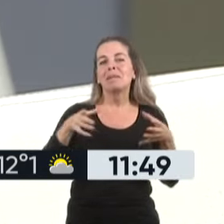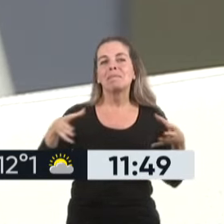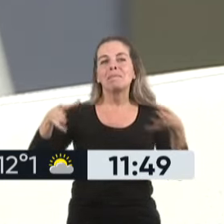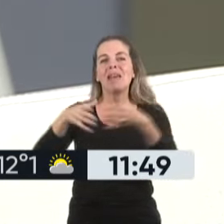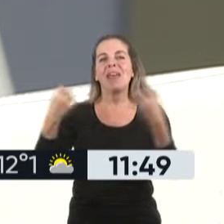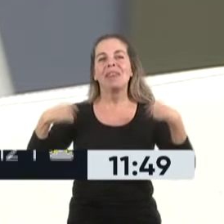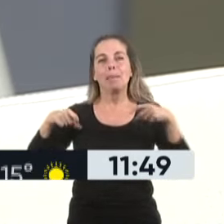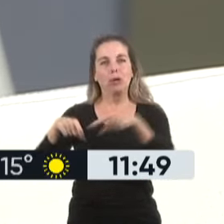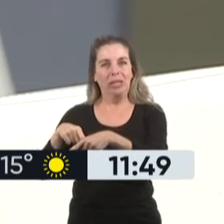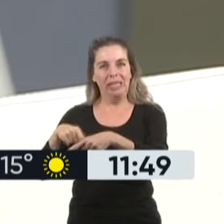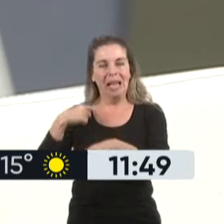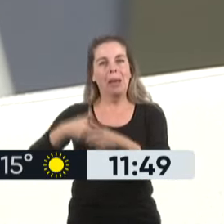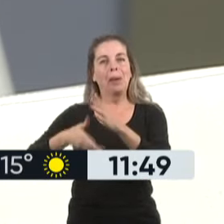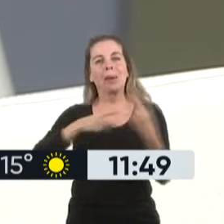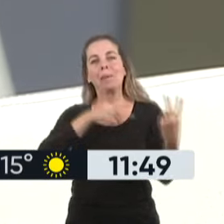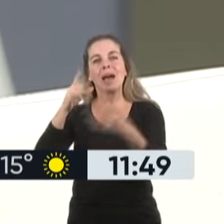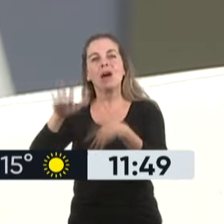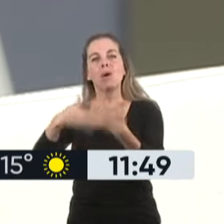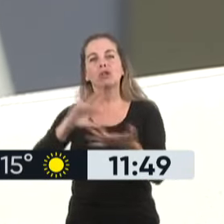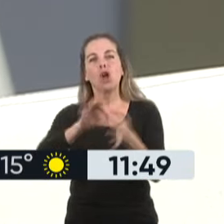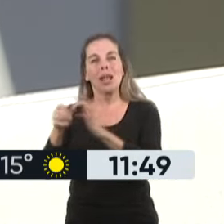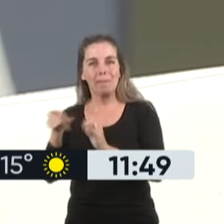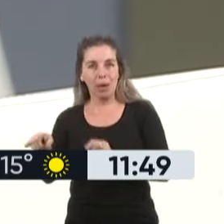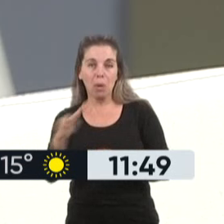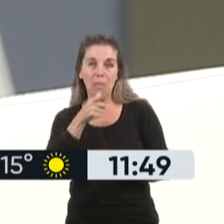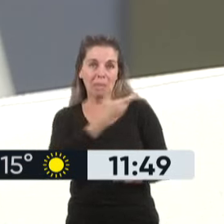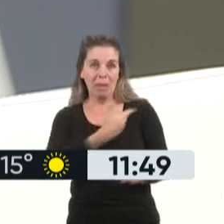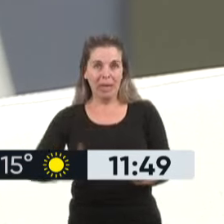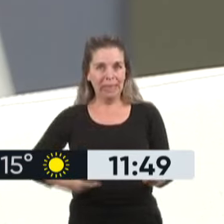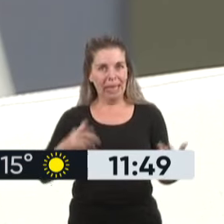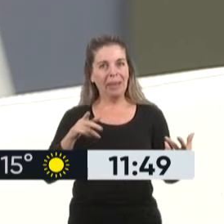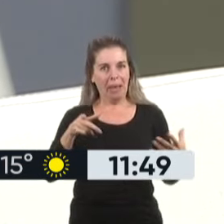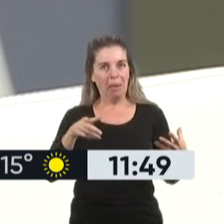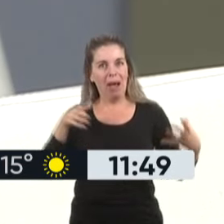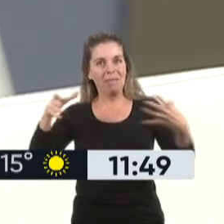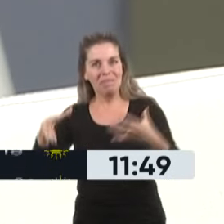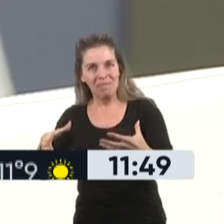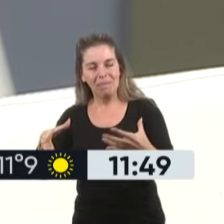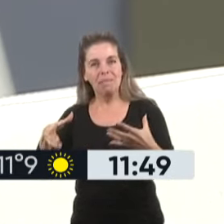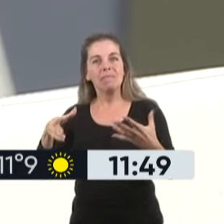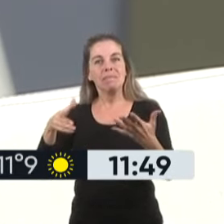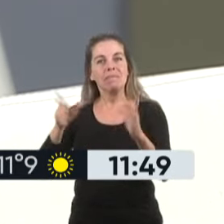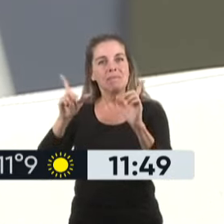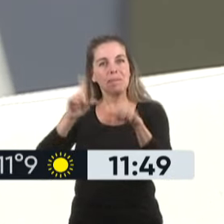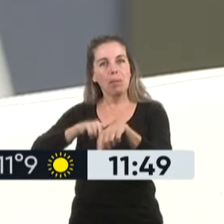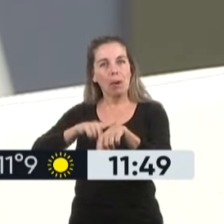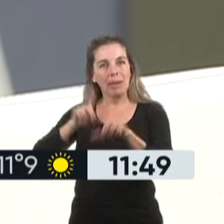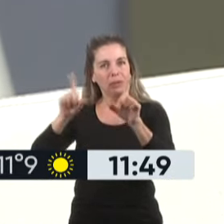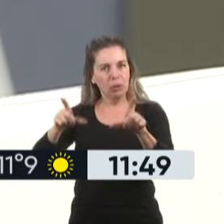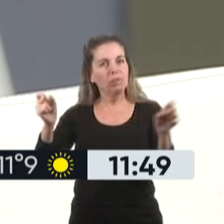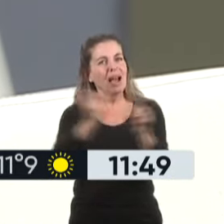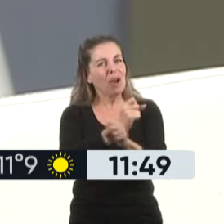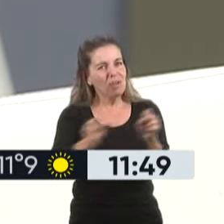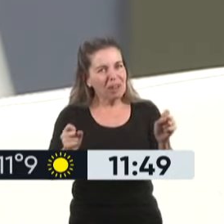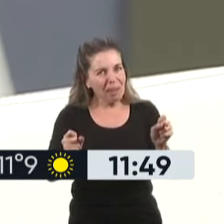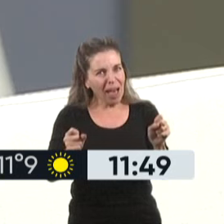Olímpicos y consultarte, bueno, si va a ser así. Y además el presidente está confirmado que va a viajar a París